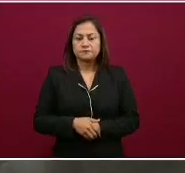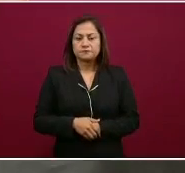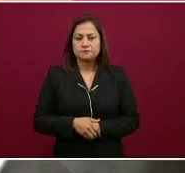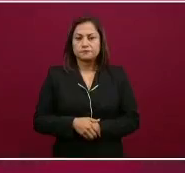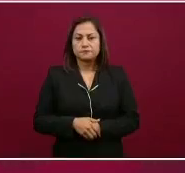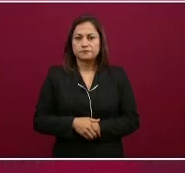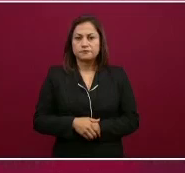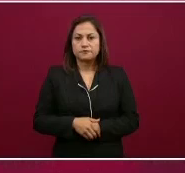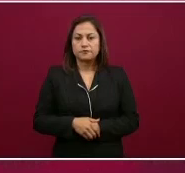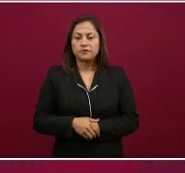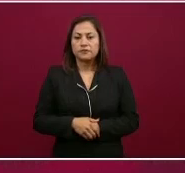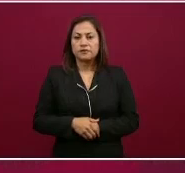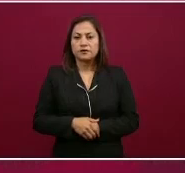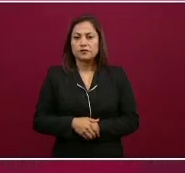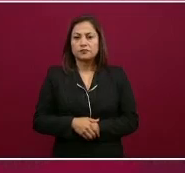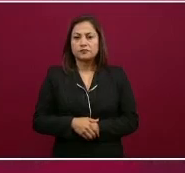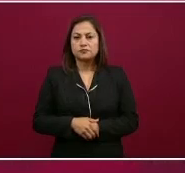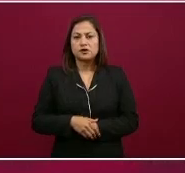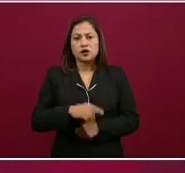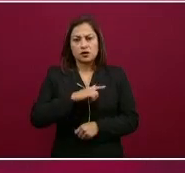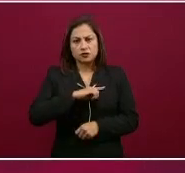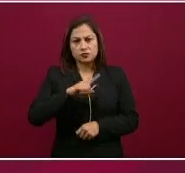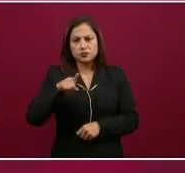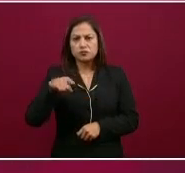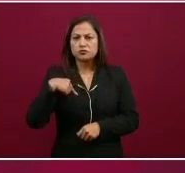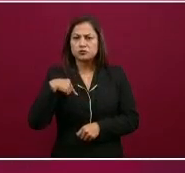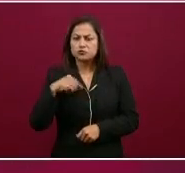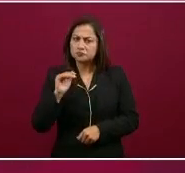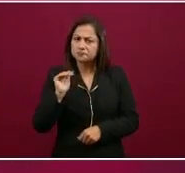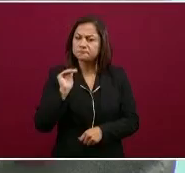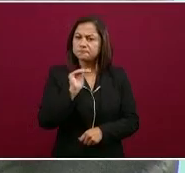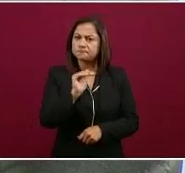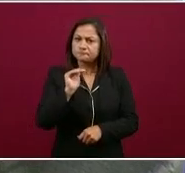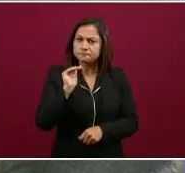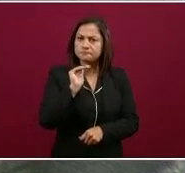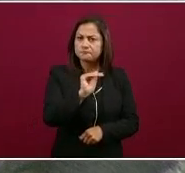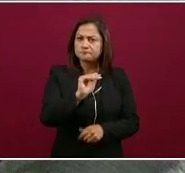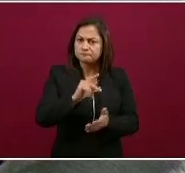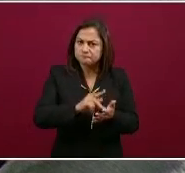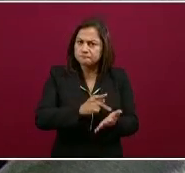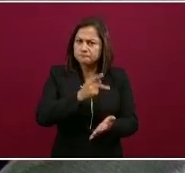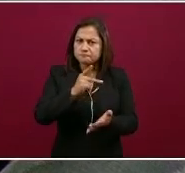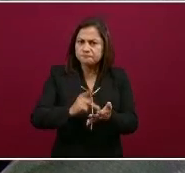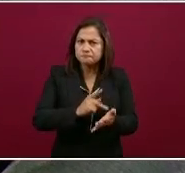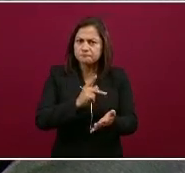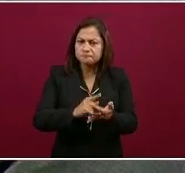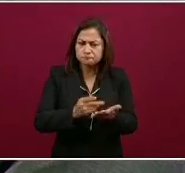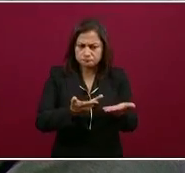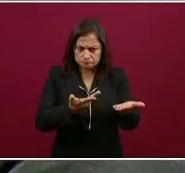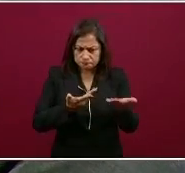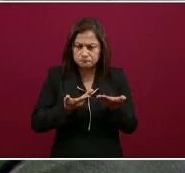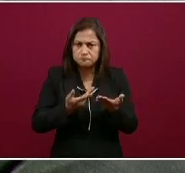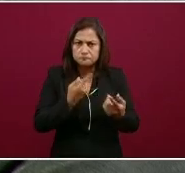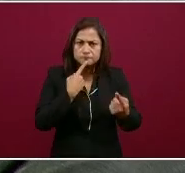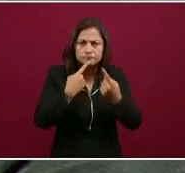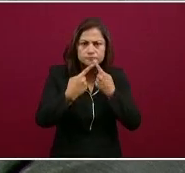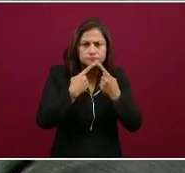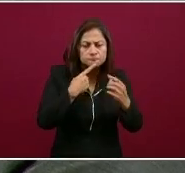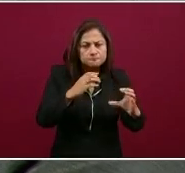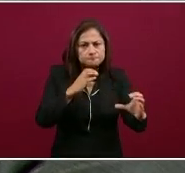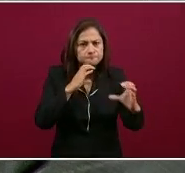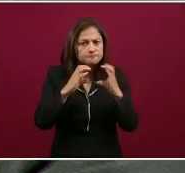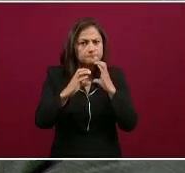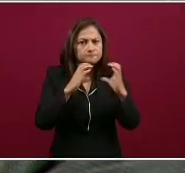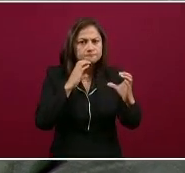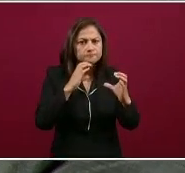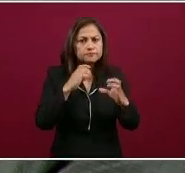insistir mucho en el diálogo. Por eso he dado instrucciones